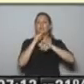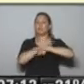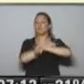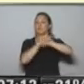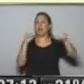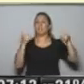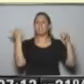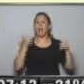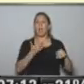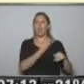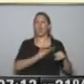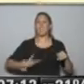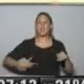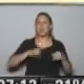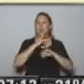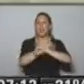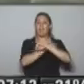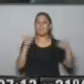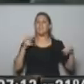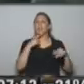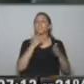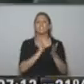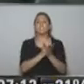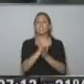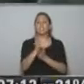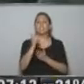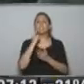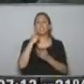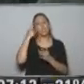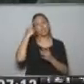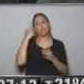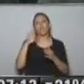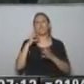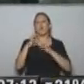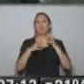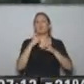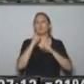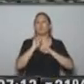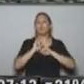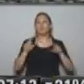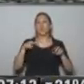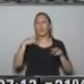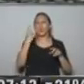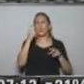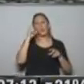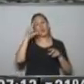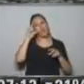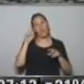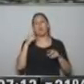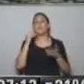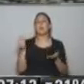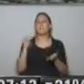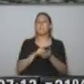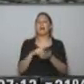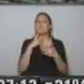guerra, el gobierno de Corea del Norte anunció que seguirá desarrollando su industria nuclear e incrementará su arsenal para fortalecer